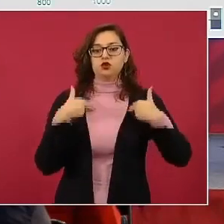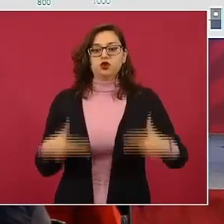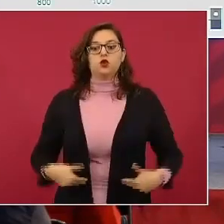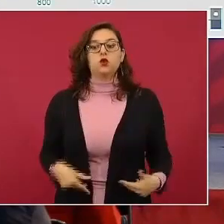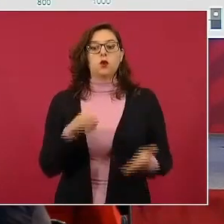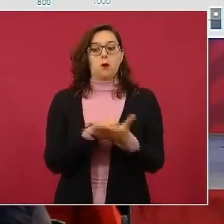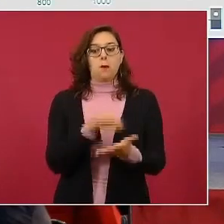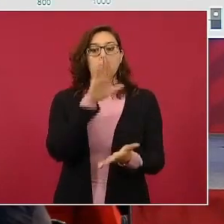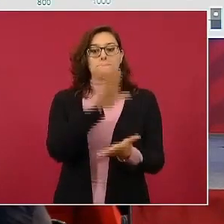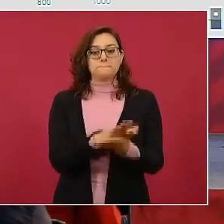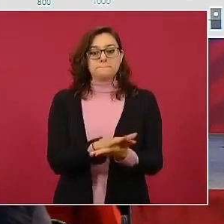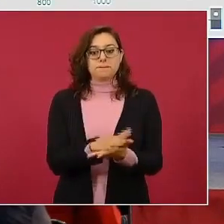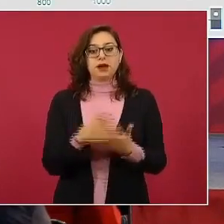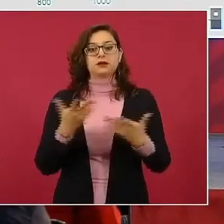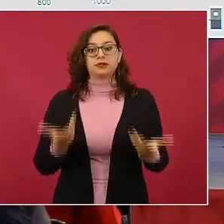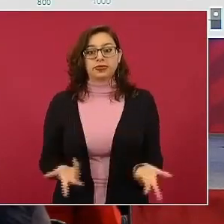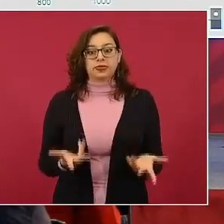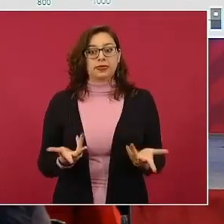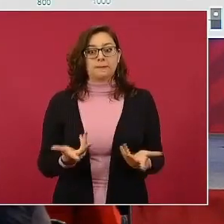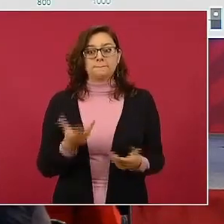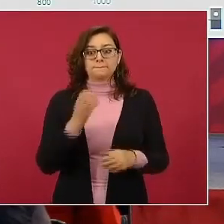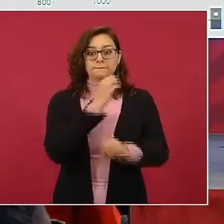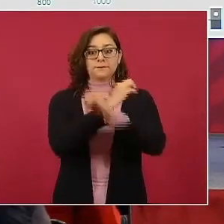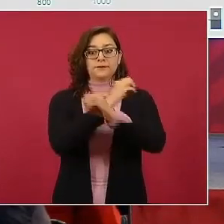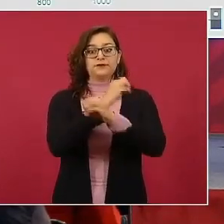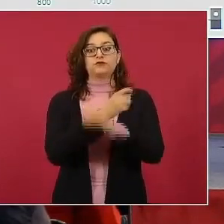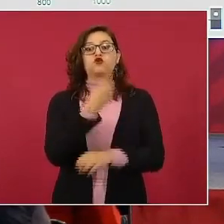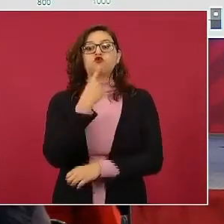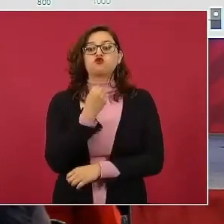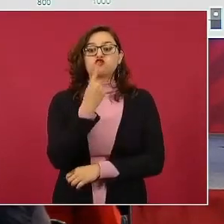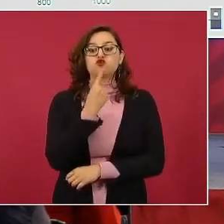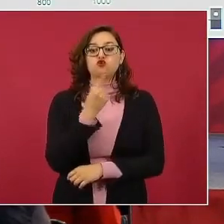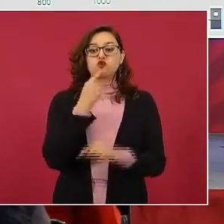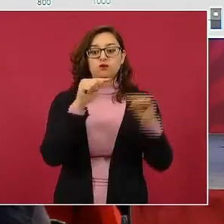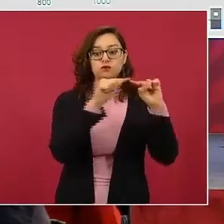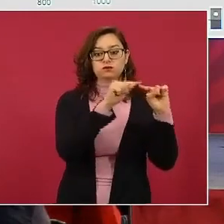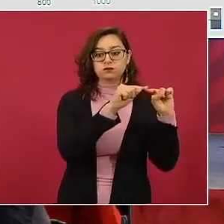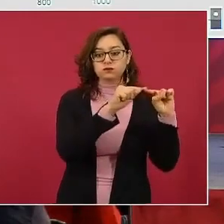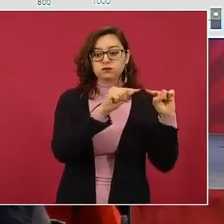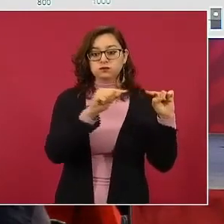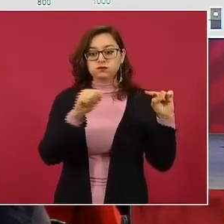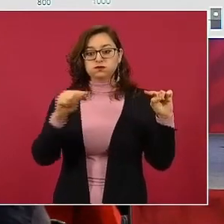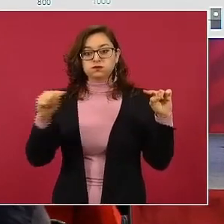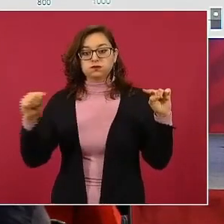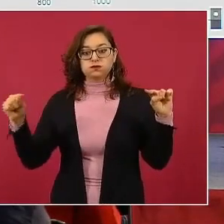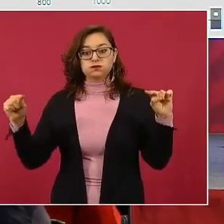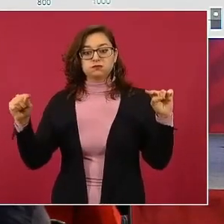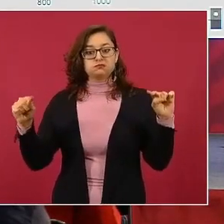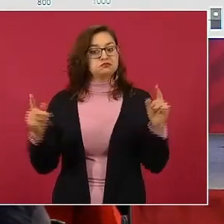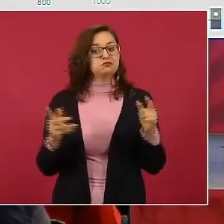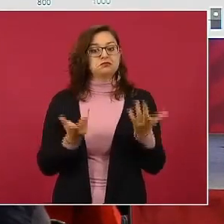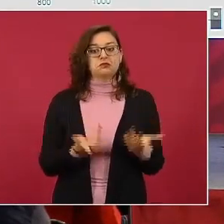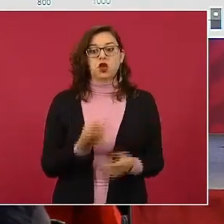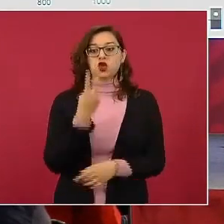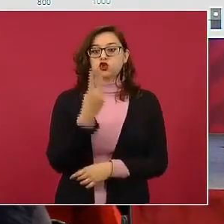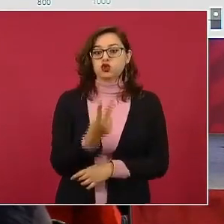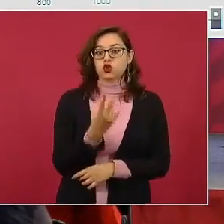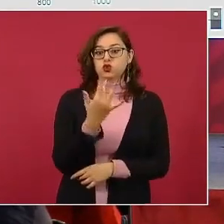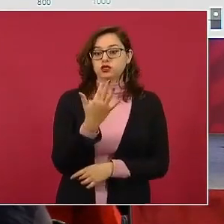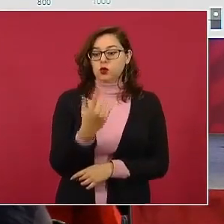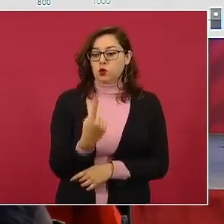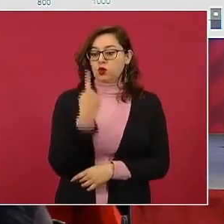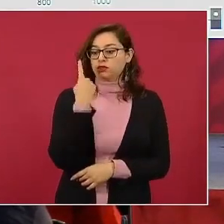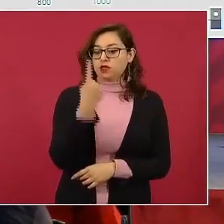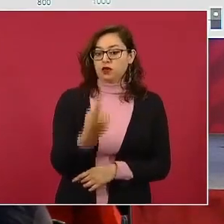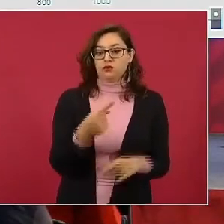hogares mexicanos, deben ser como las que tiene el OXXO. Miren, resulta que el OXXO, la tarifa que nos muestra de 2.51, que